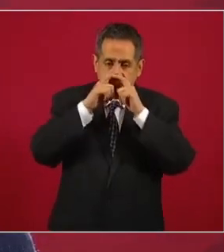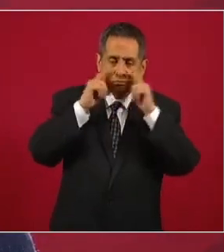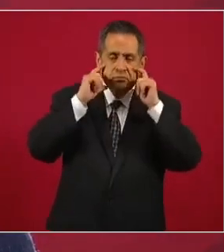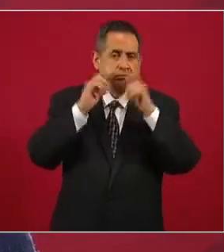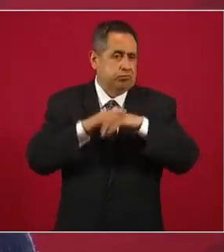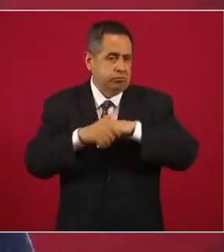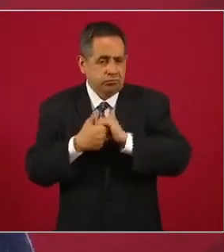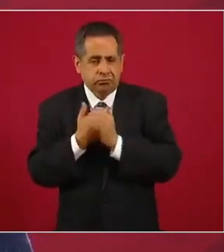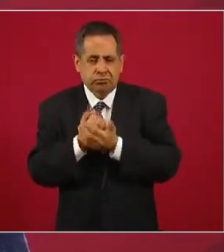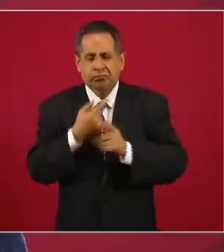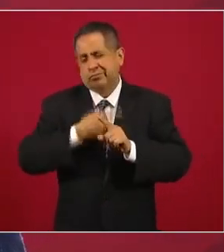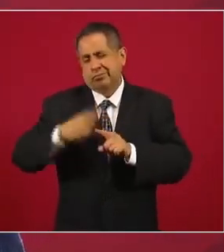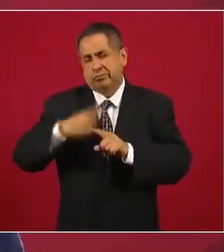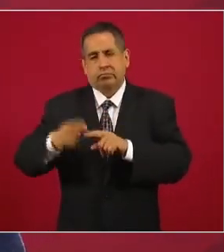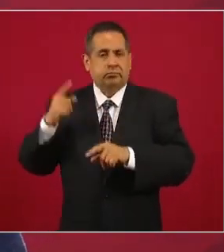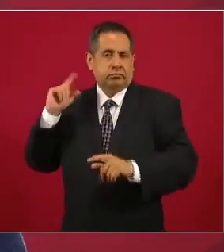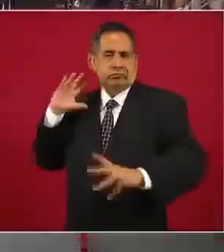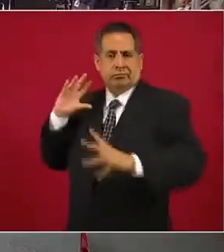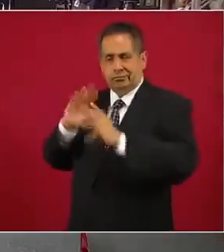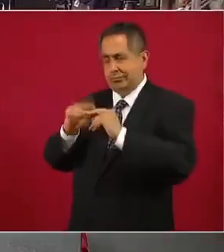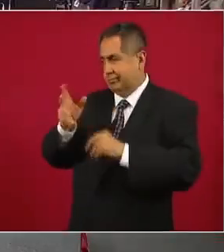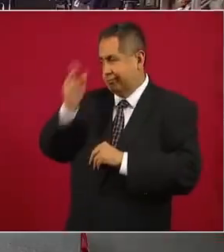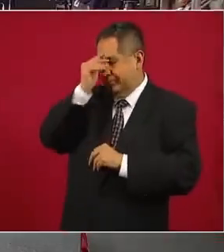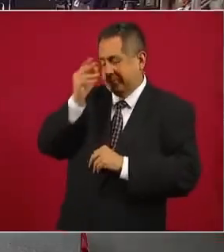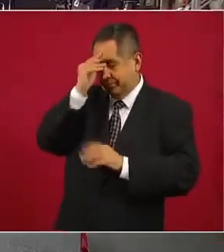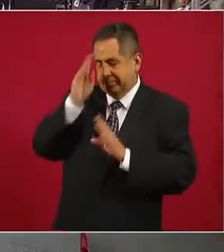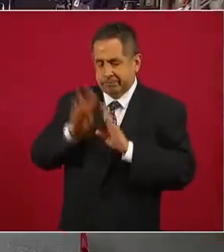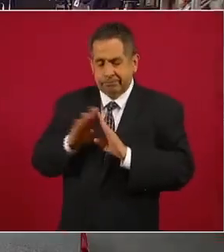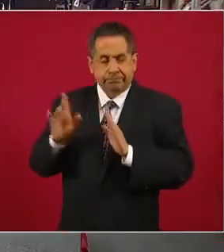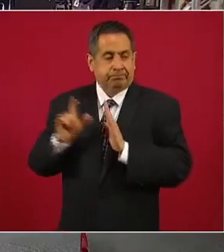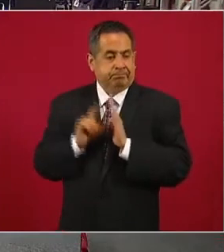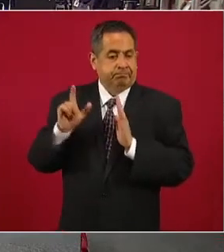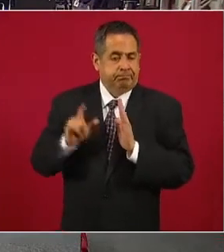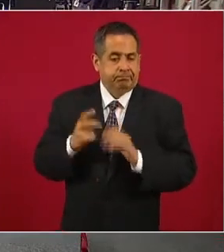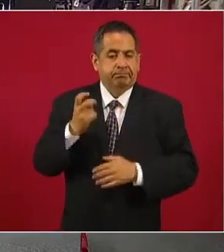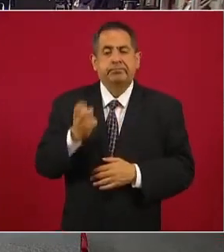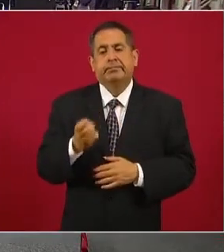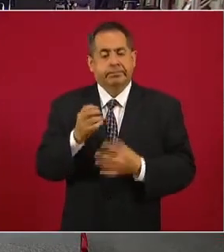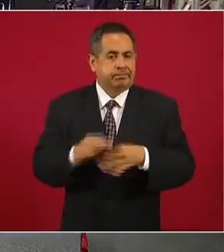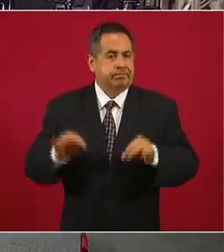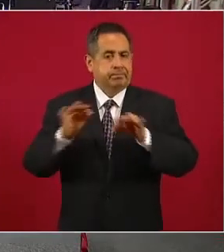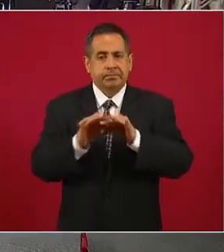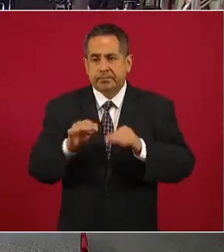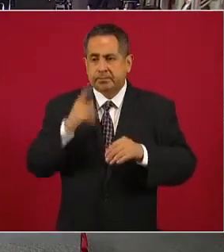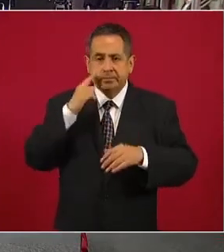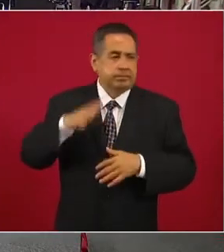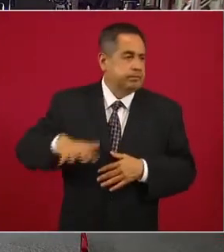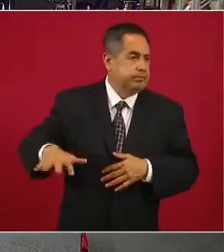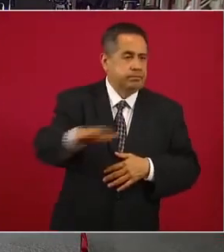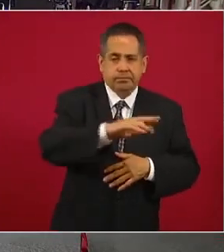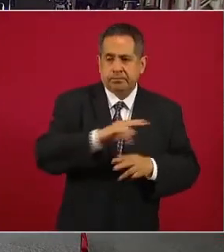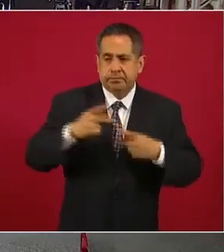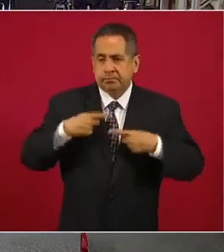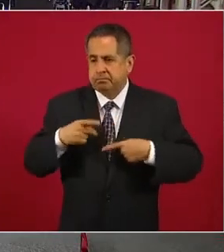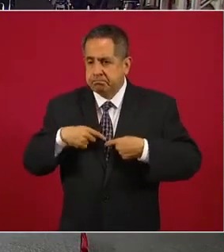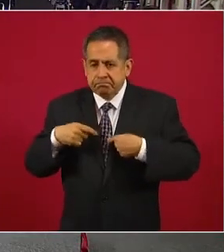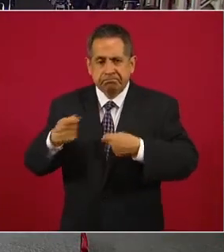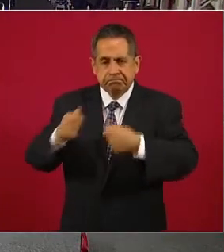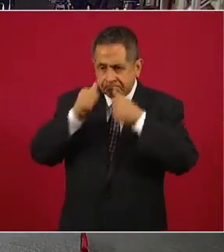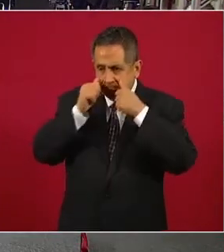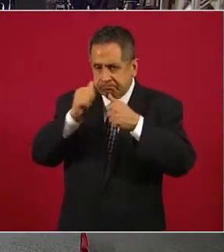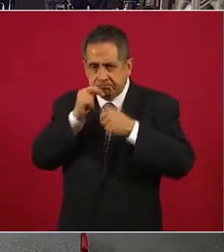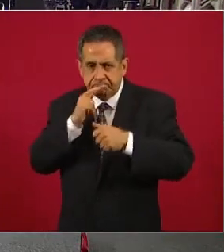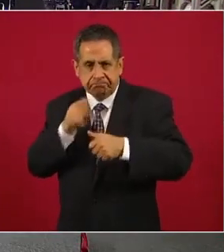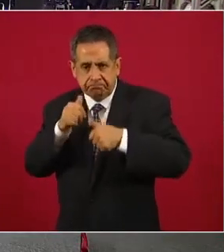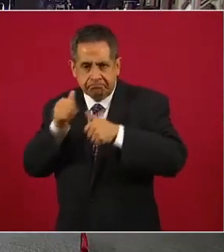que lo hemos aprendido en estos meses y que nos ha conducido a darle al pueblo lo mejor que se puede en esta